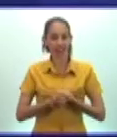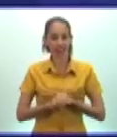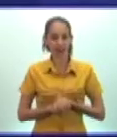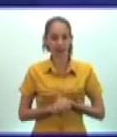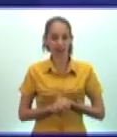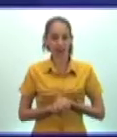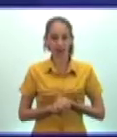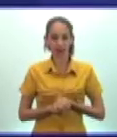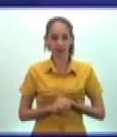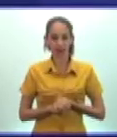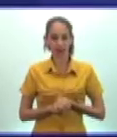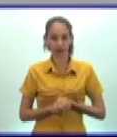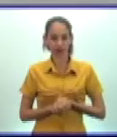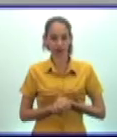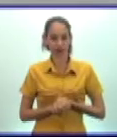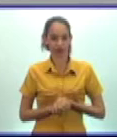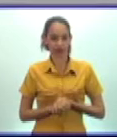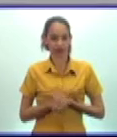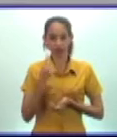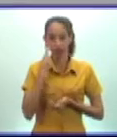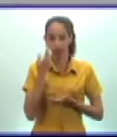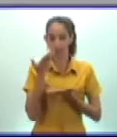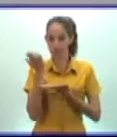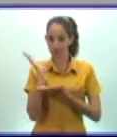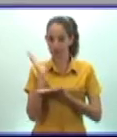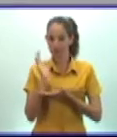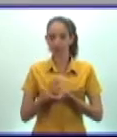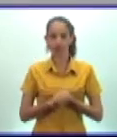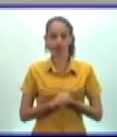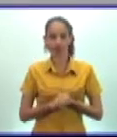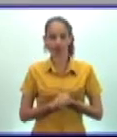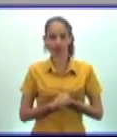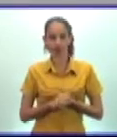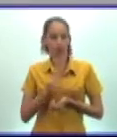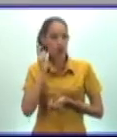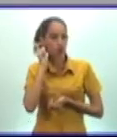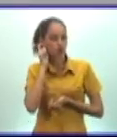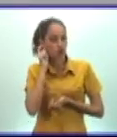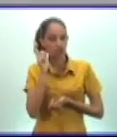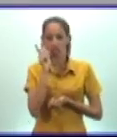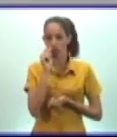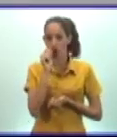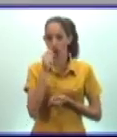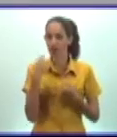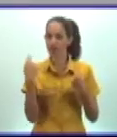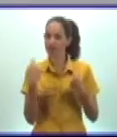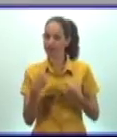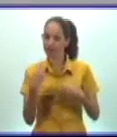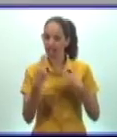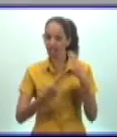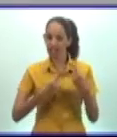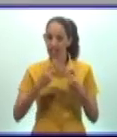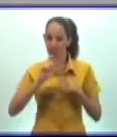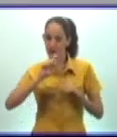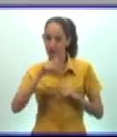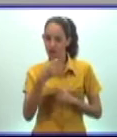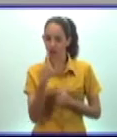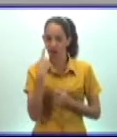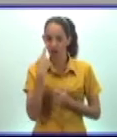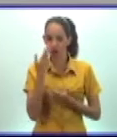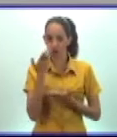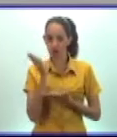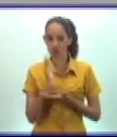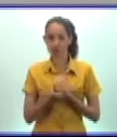un instante. Melanis y Alejandro deben resolver el ejercicio siguiente y determinar si